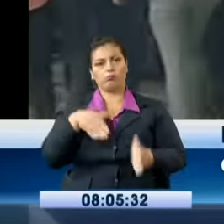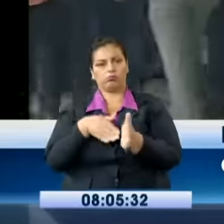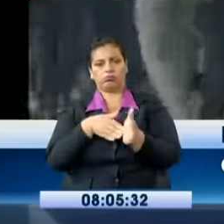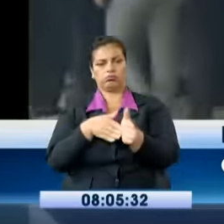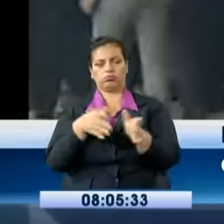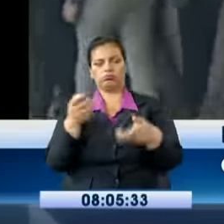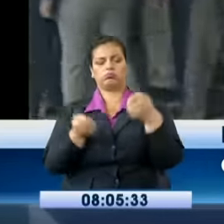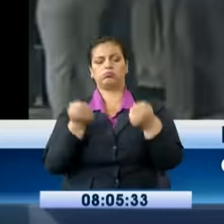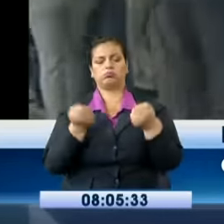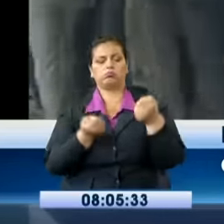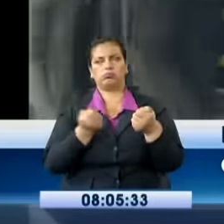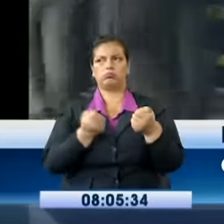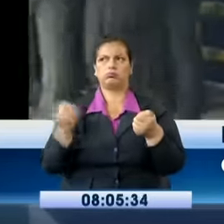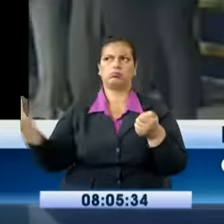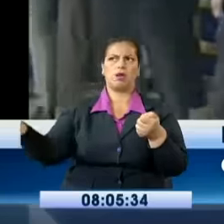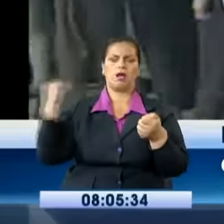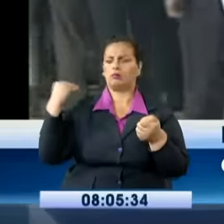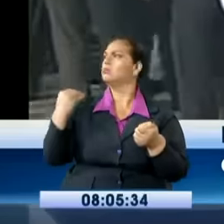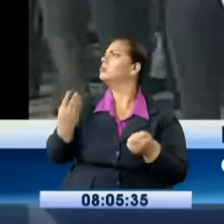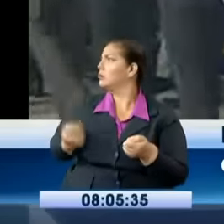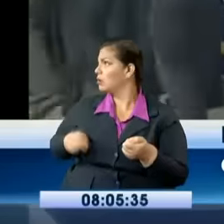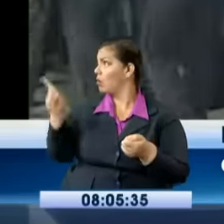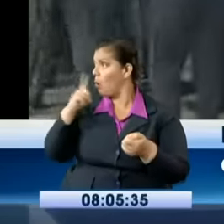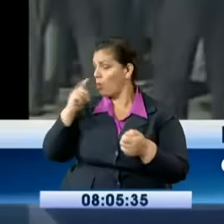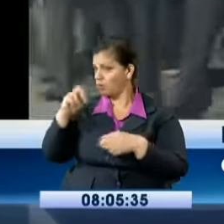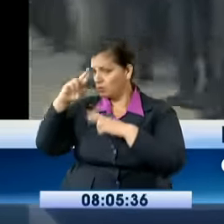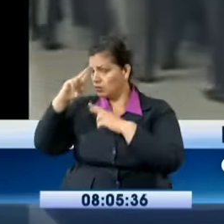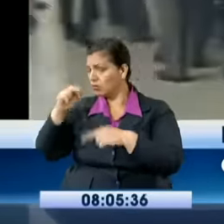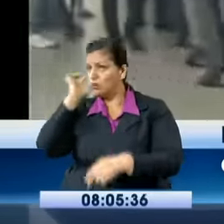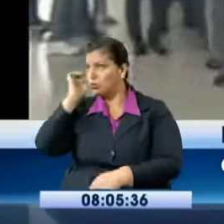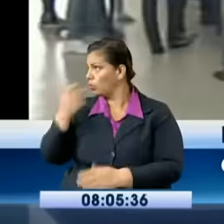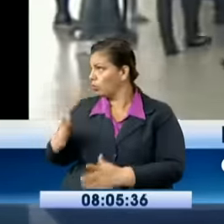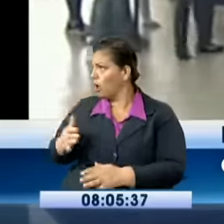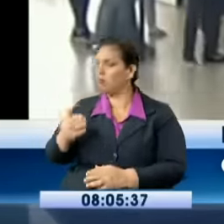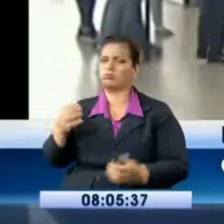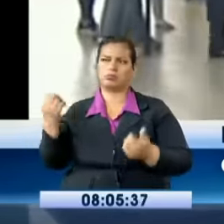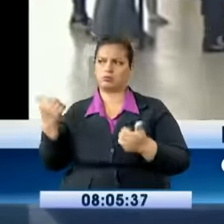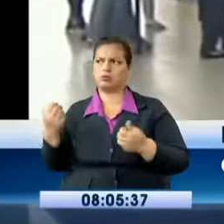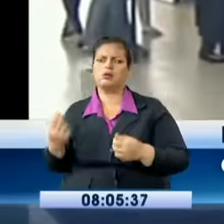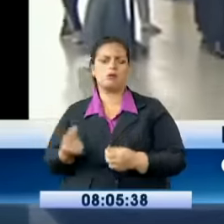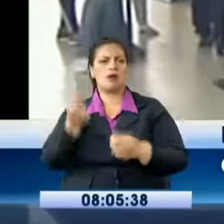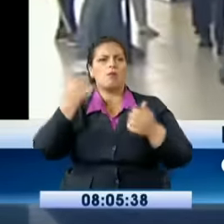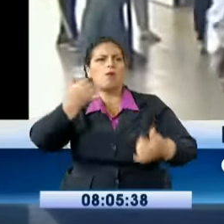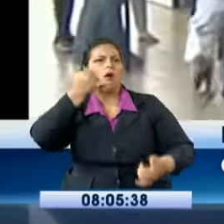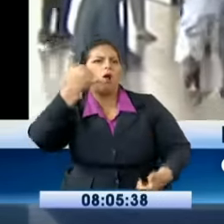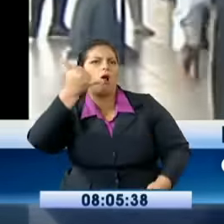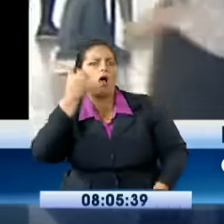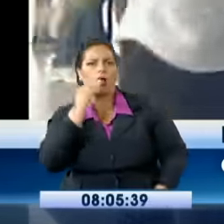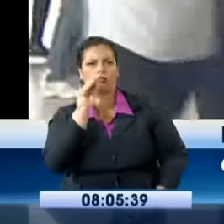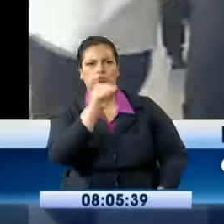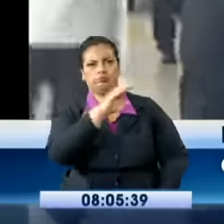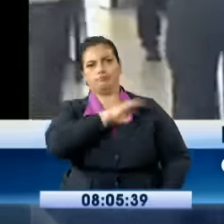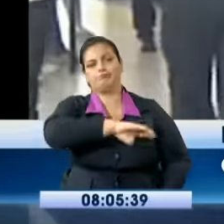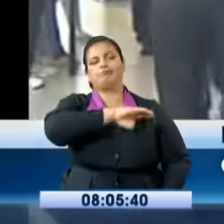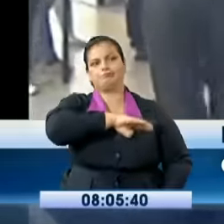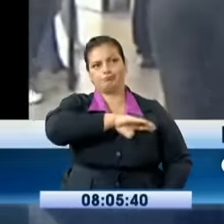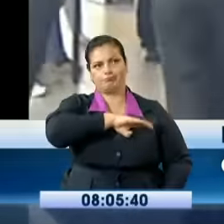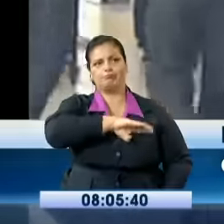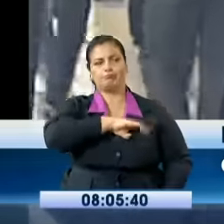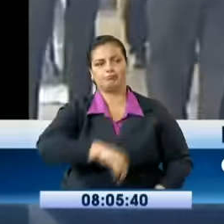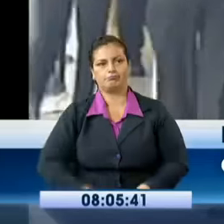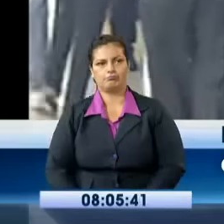la Policía Nacional mediante el sistema EQ911 y luego, obviamente, ya cuando el bus vaya a la